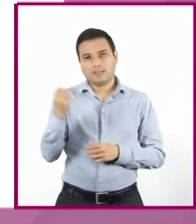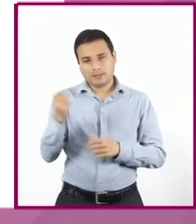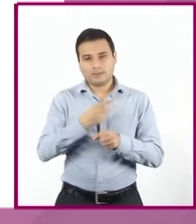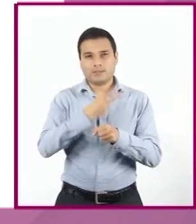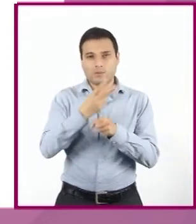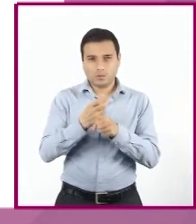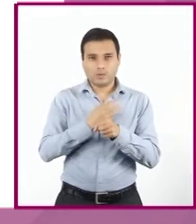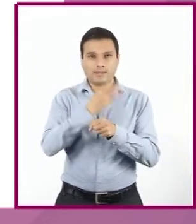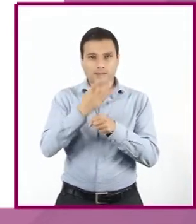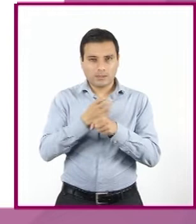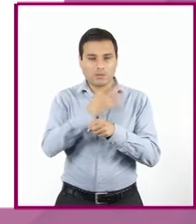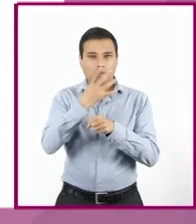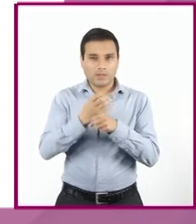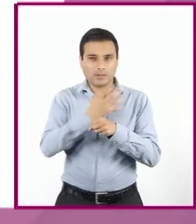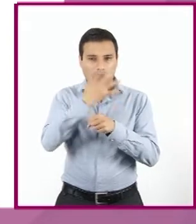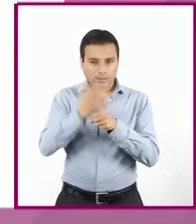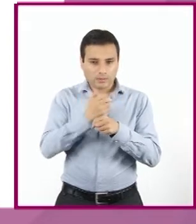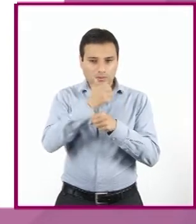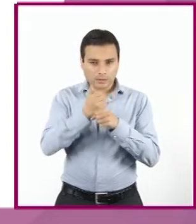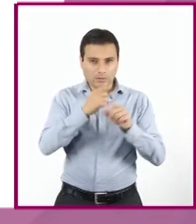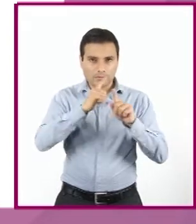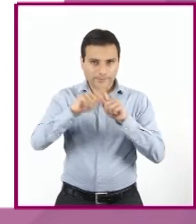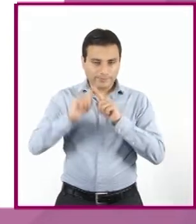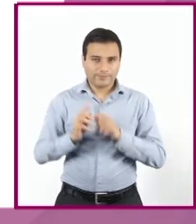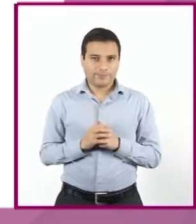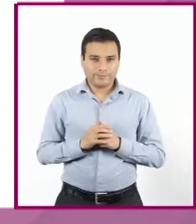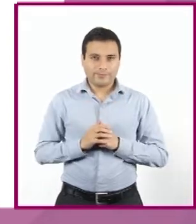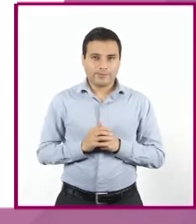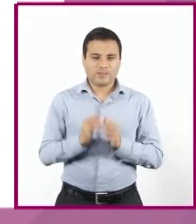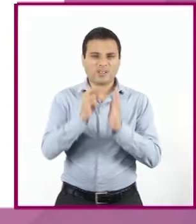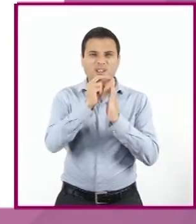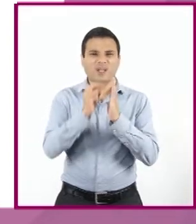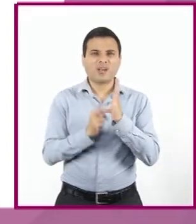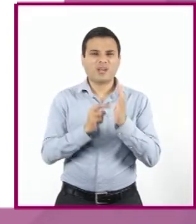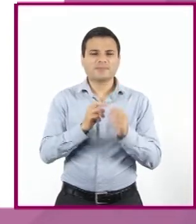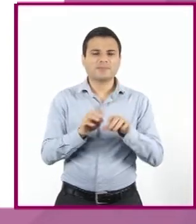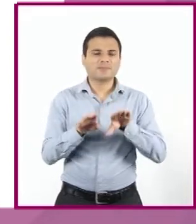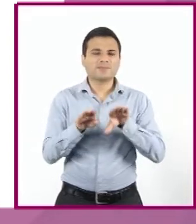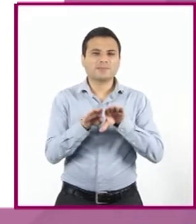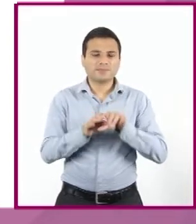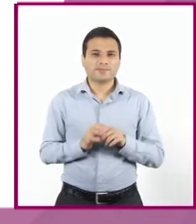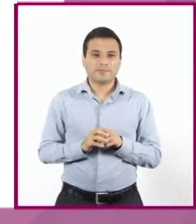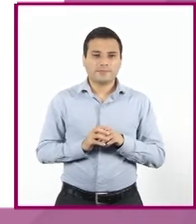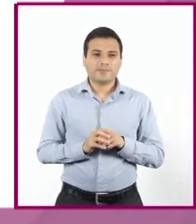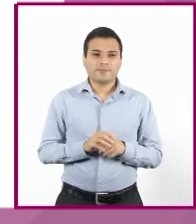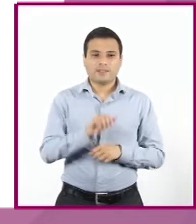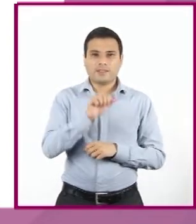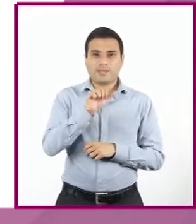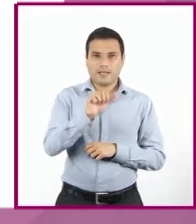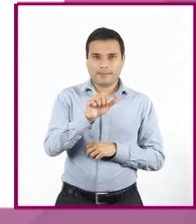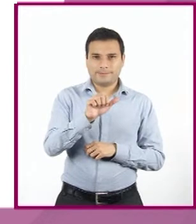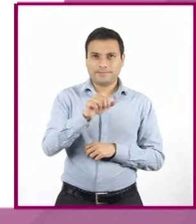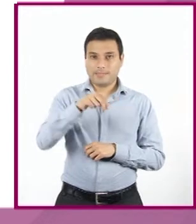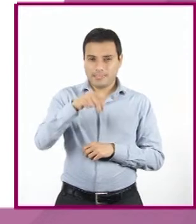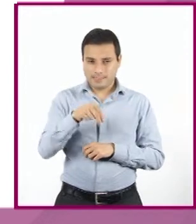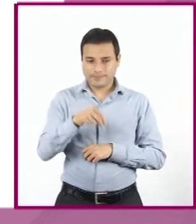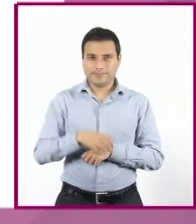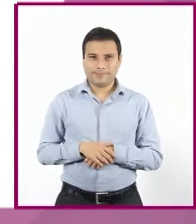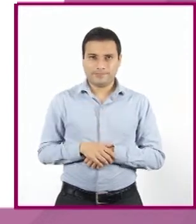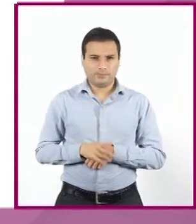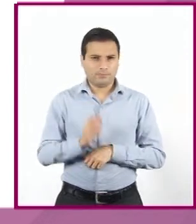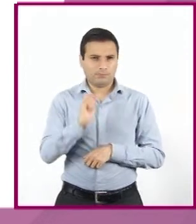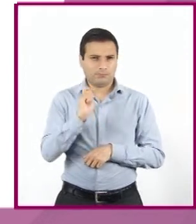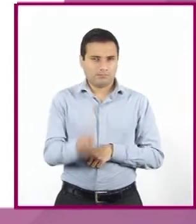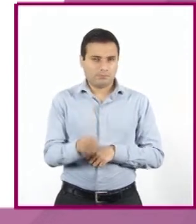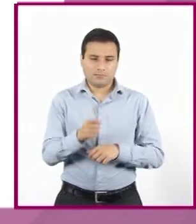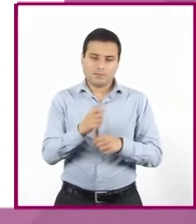sucesivamente. Para ello, para establecer la regla general, colocamos A subíndice n, que representa